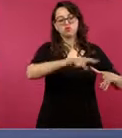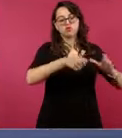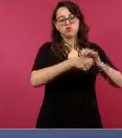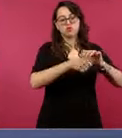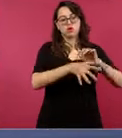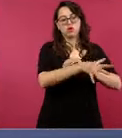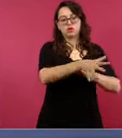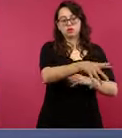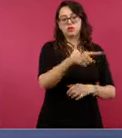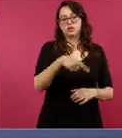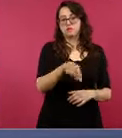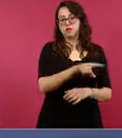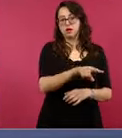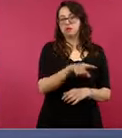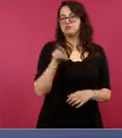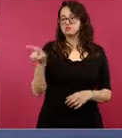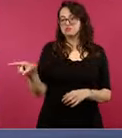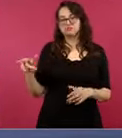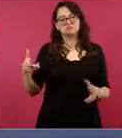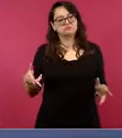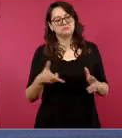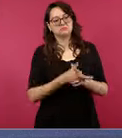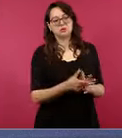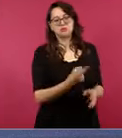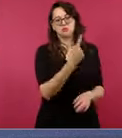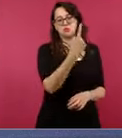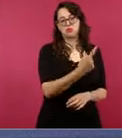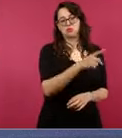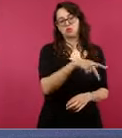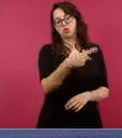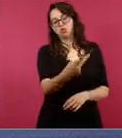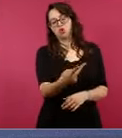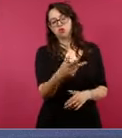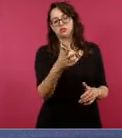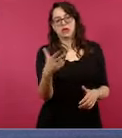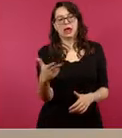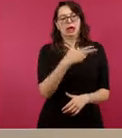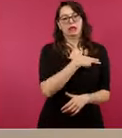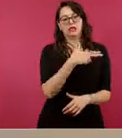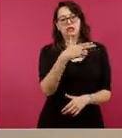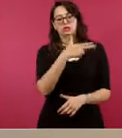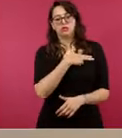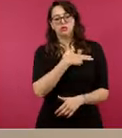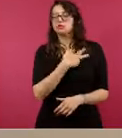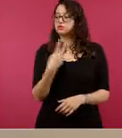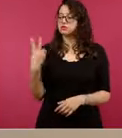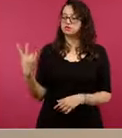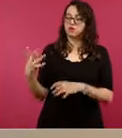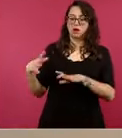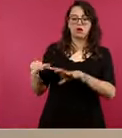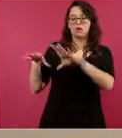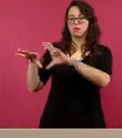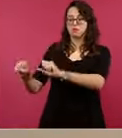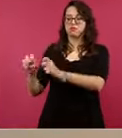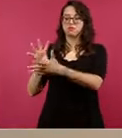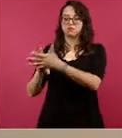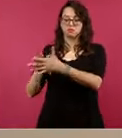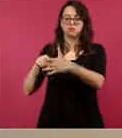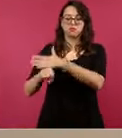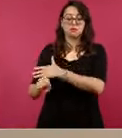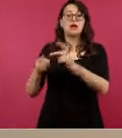Ayotzinapa. Aquí se busca, se realizan acciones de investigación para localizar a un